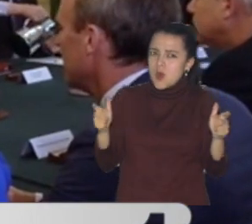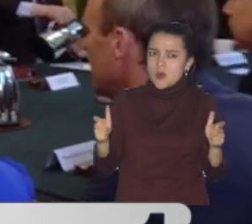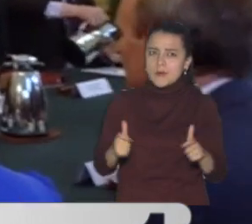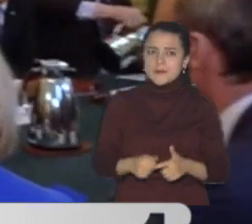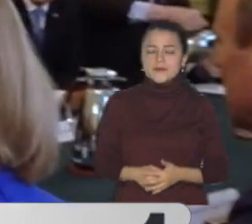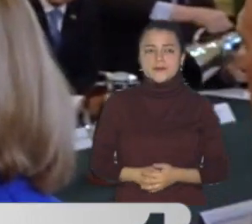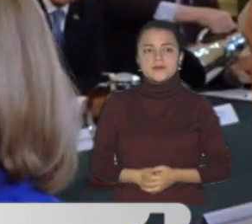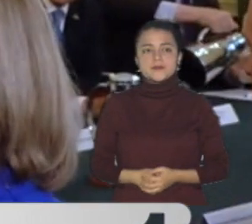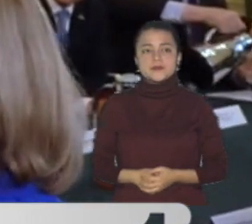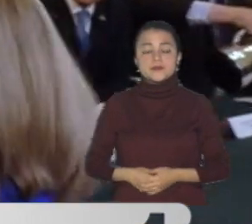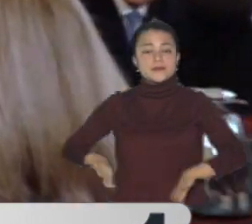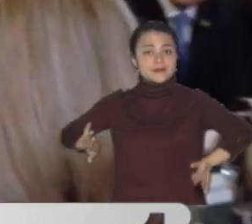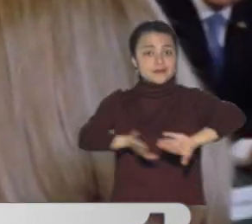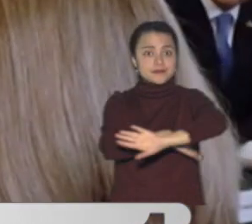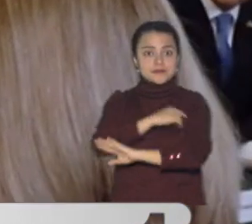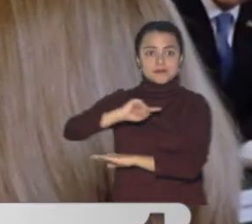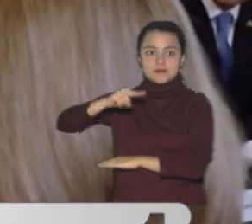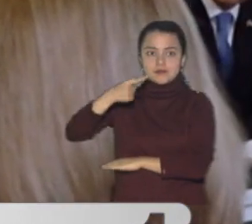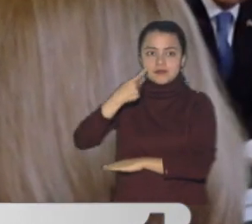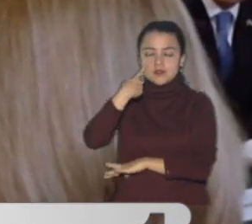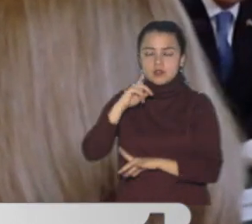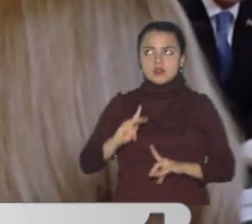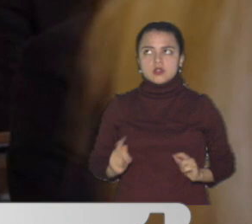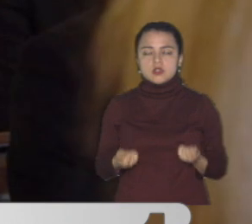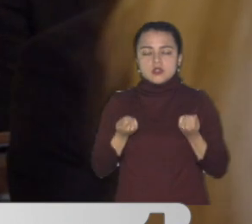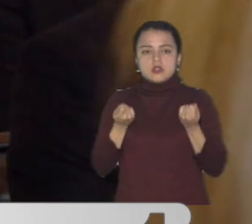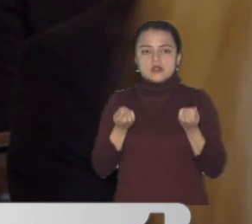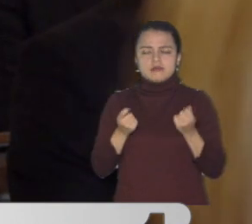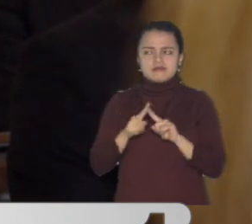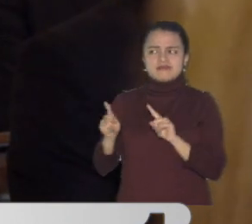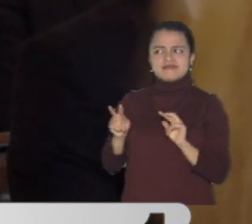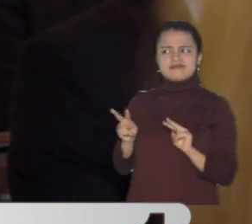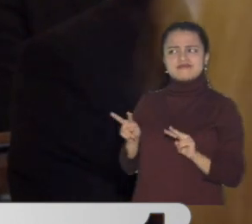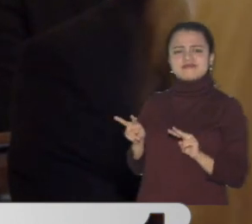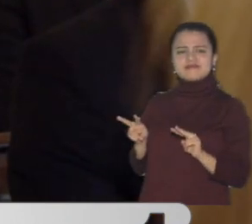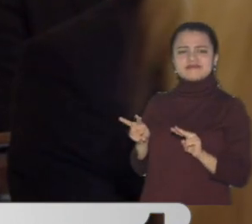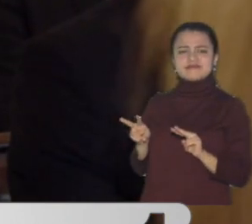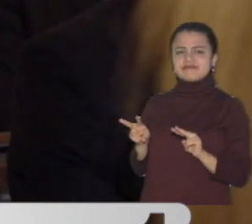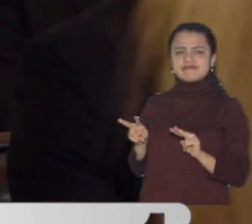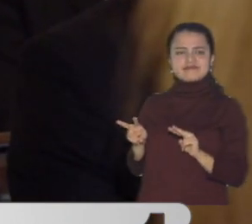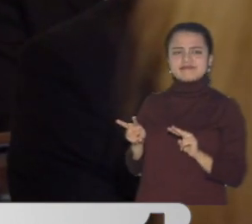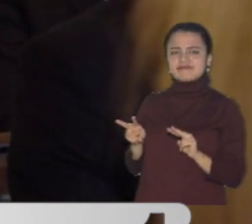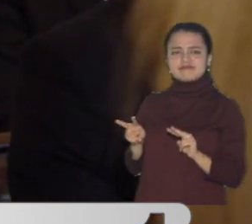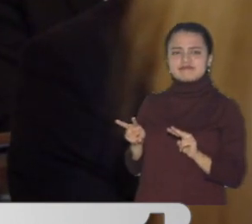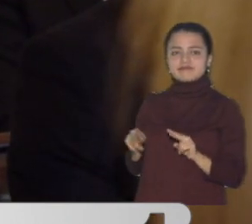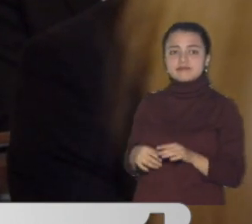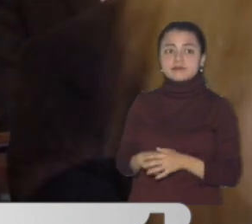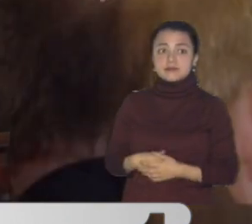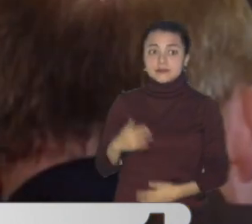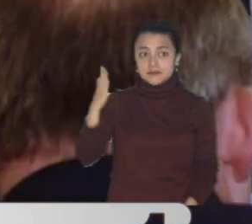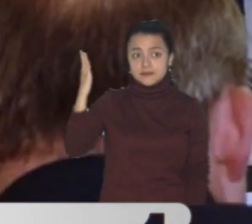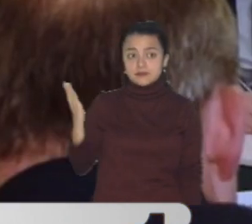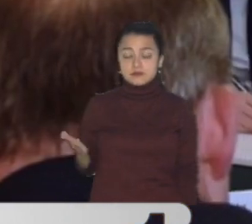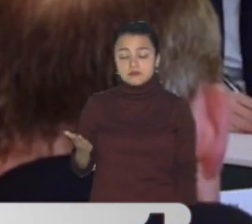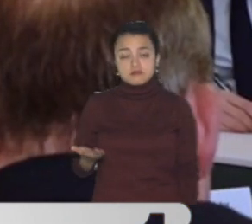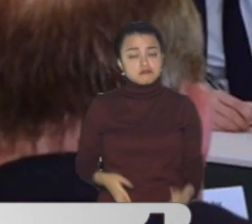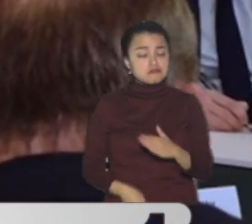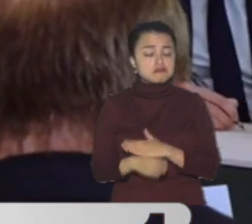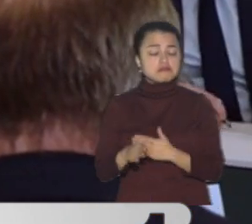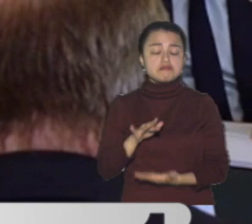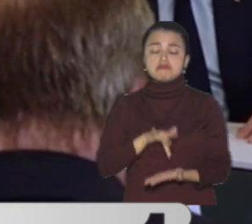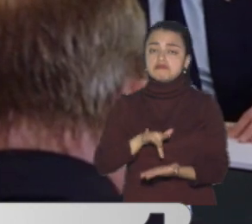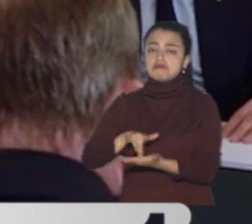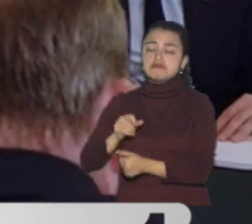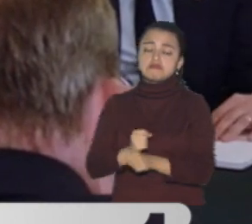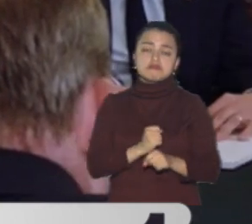El primer ministro Boris Johnson salvó su puesto, pero para algunos su posición es insostenible, aunque el líder conservador busca ahora pasar la página